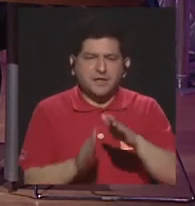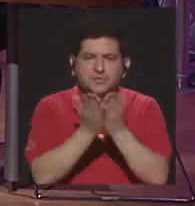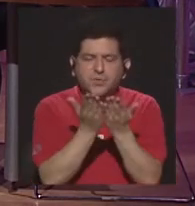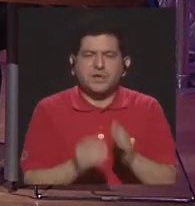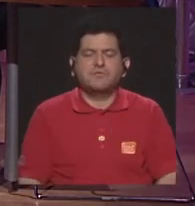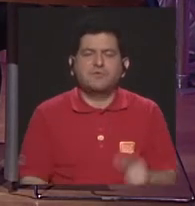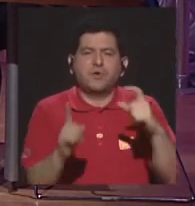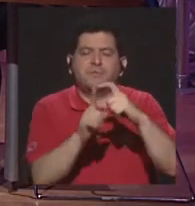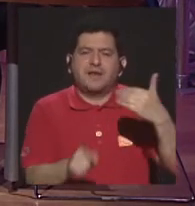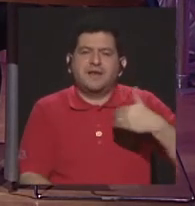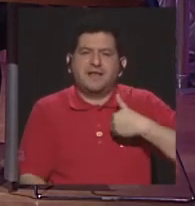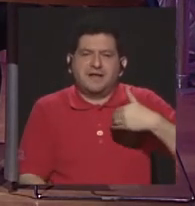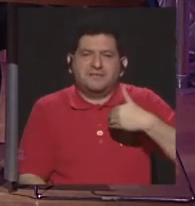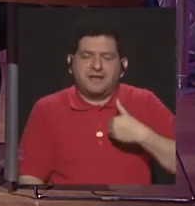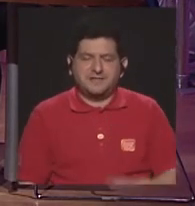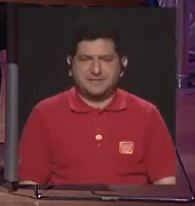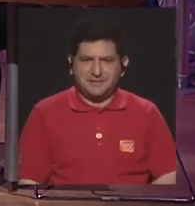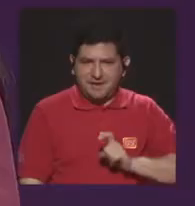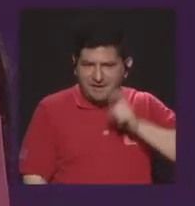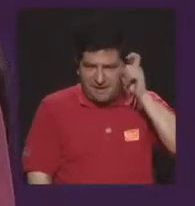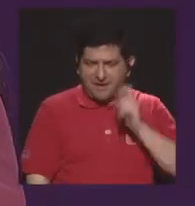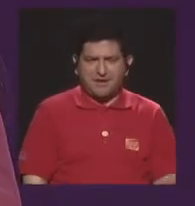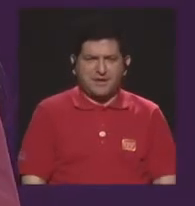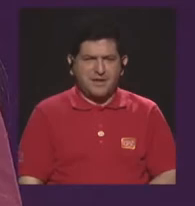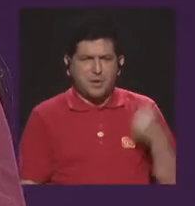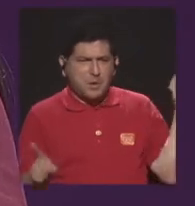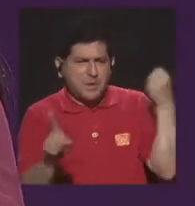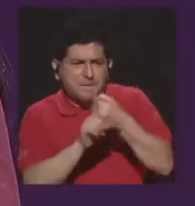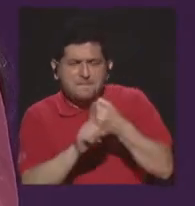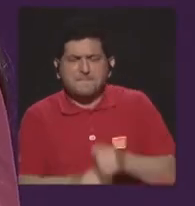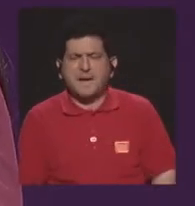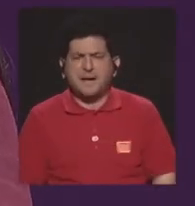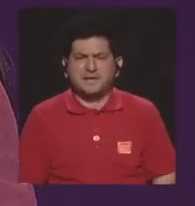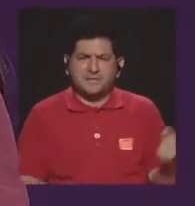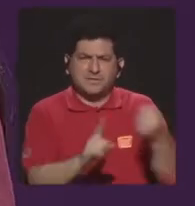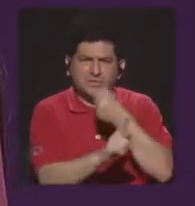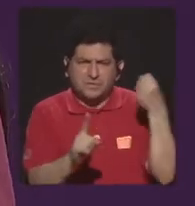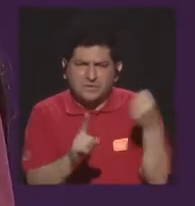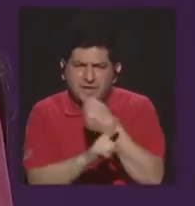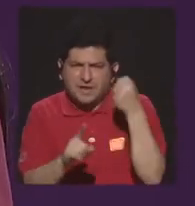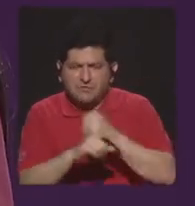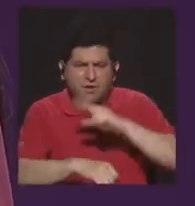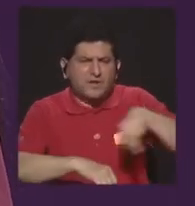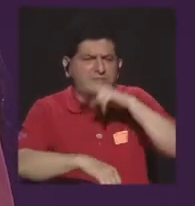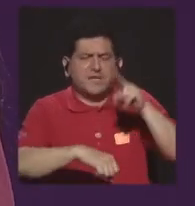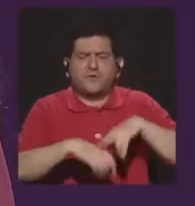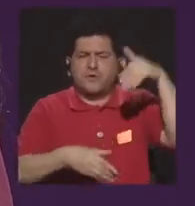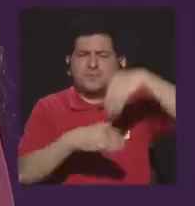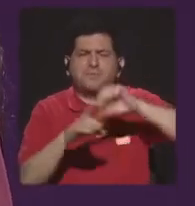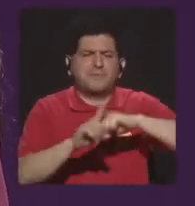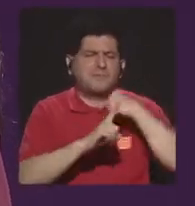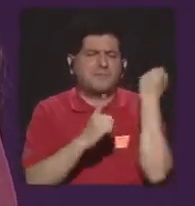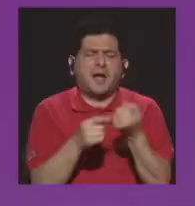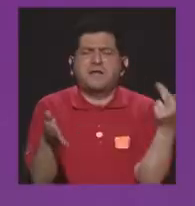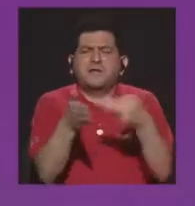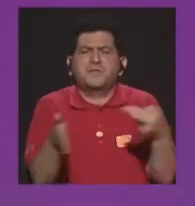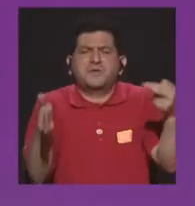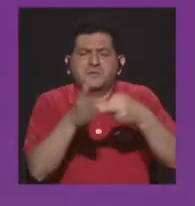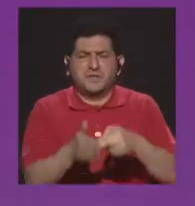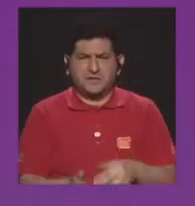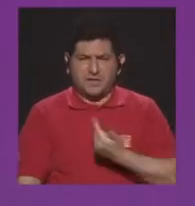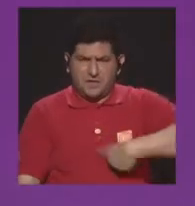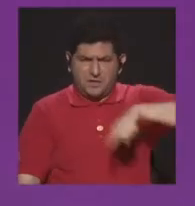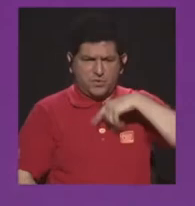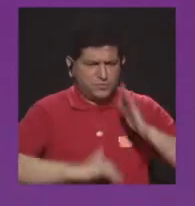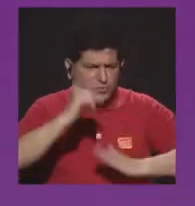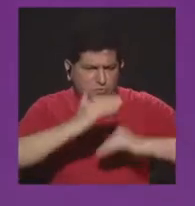es el impacto de esta reproducción de formas de violencia que se normalizan en la sociedad? O sea, ¿cómo estamos